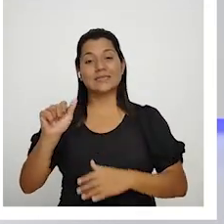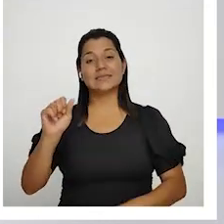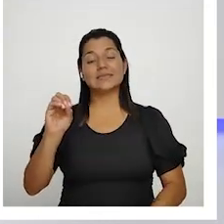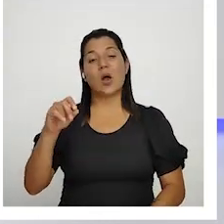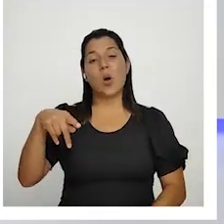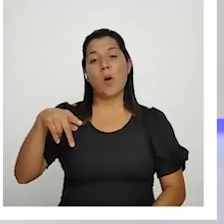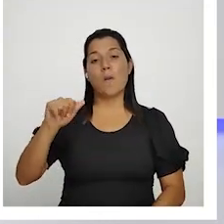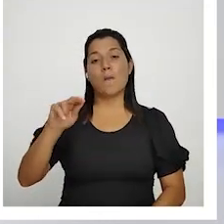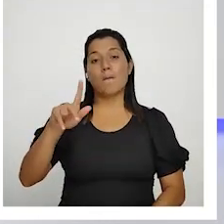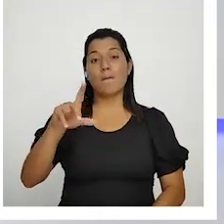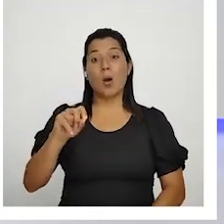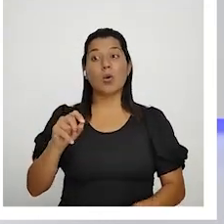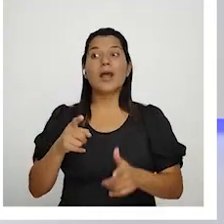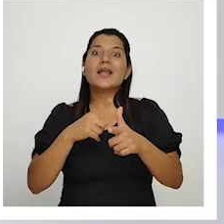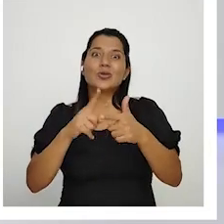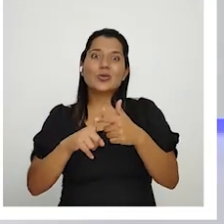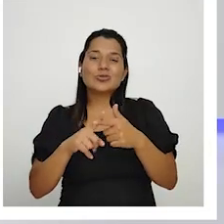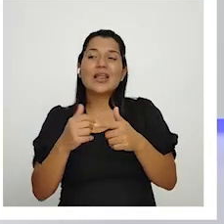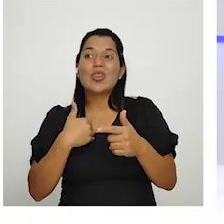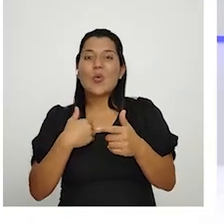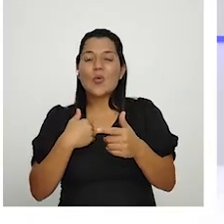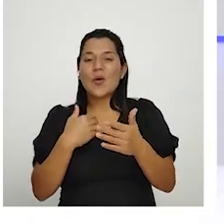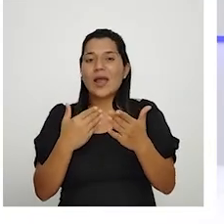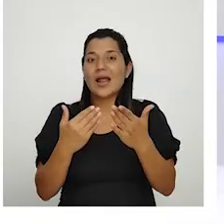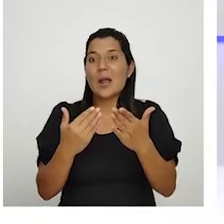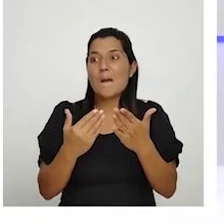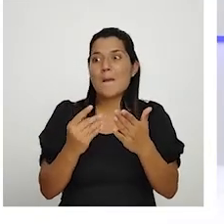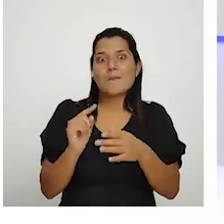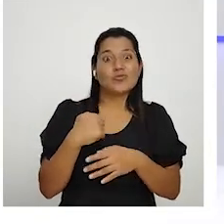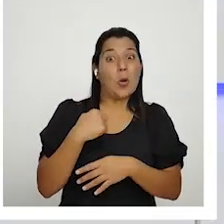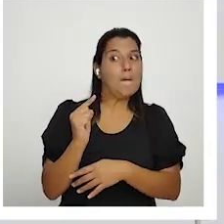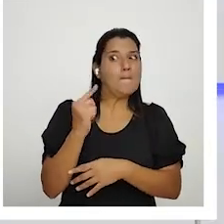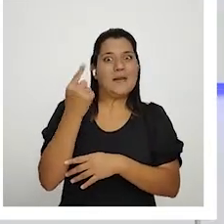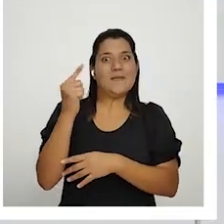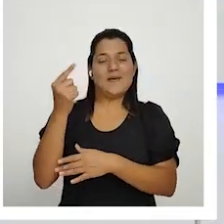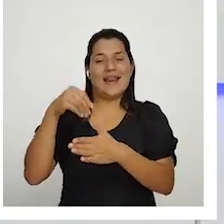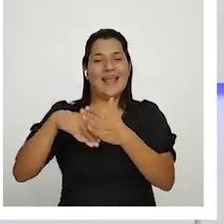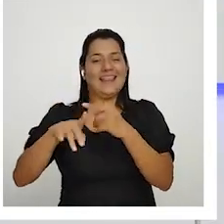que fui innovando por diferentes caminos. Bueno, ha ido rompiendo